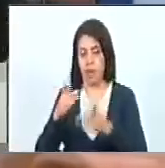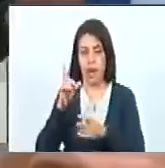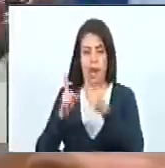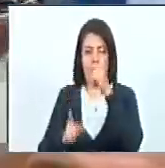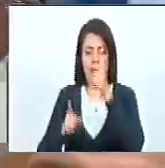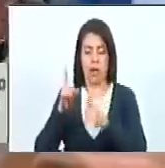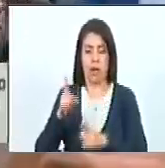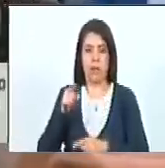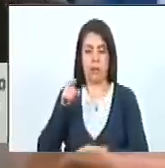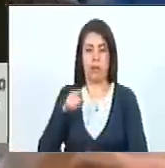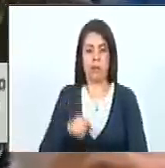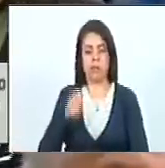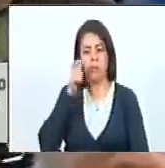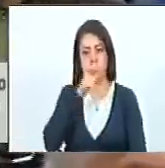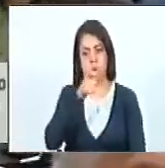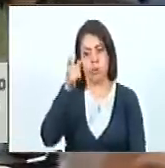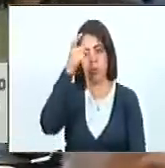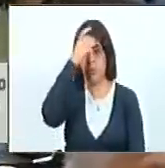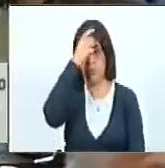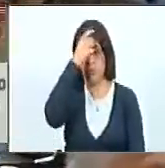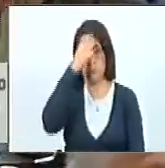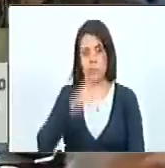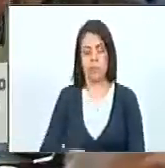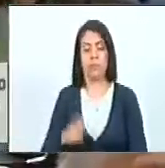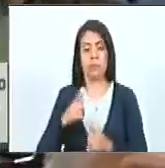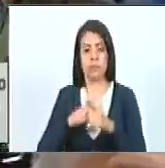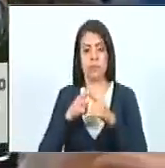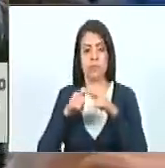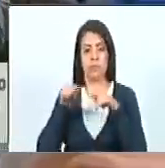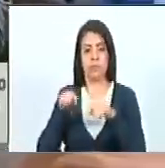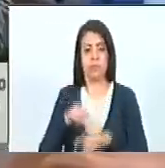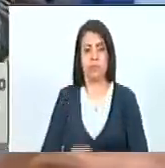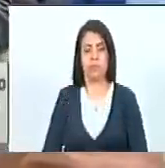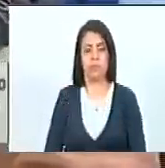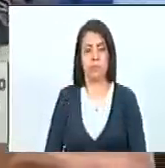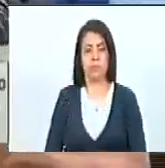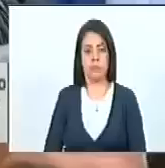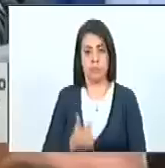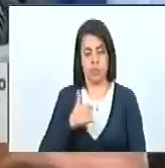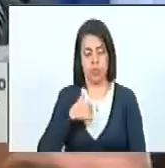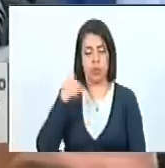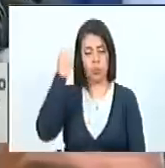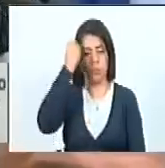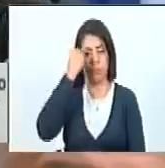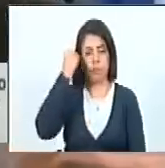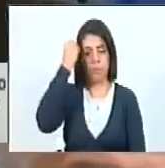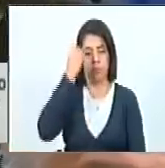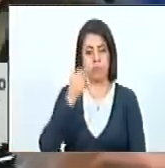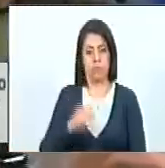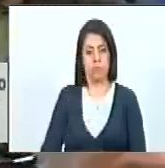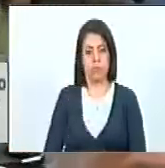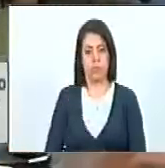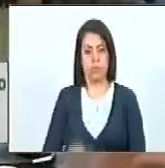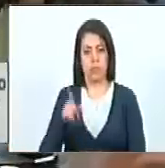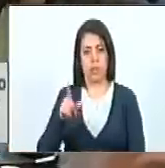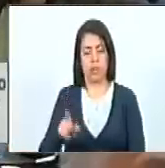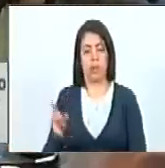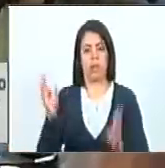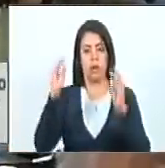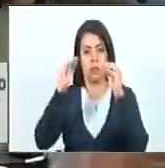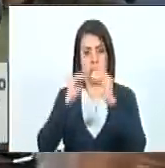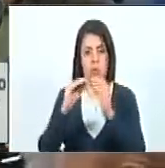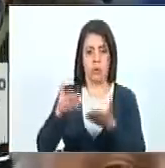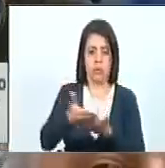algo al pueblo turco. De manera tal que yo considero que este proyecto de acuerdo